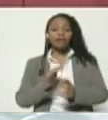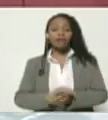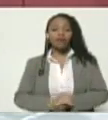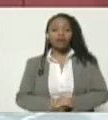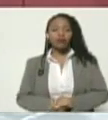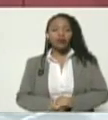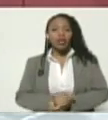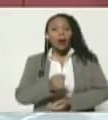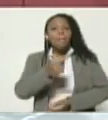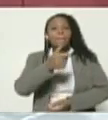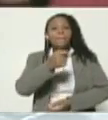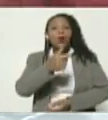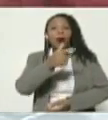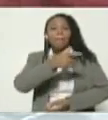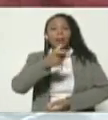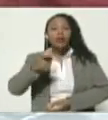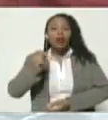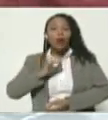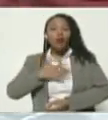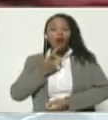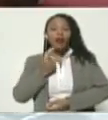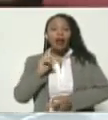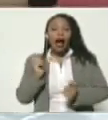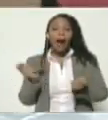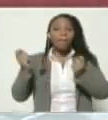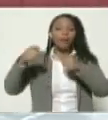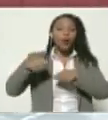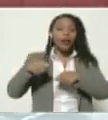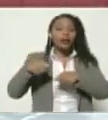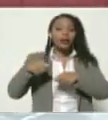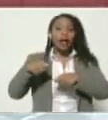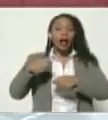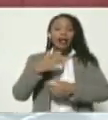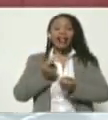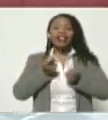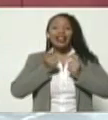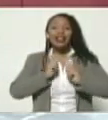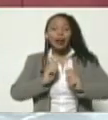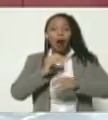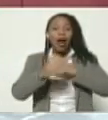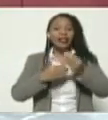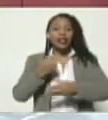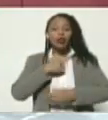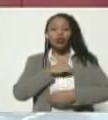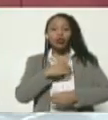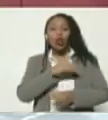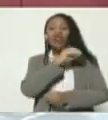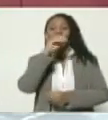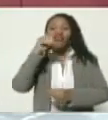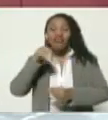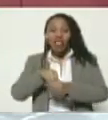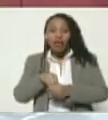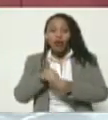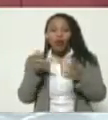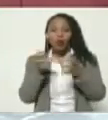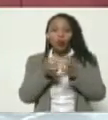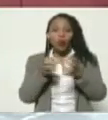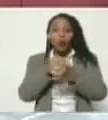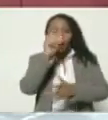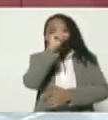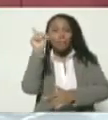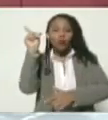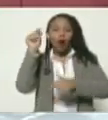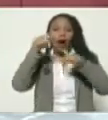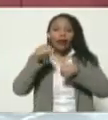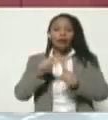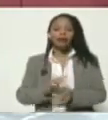muy poca gente pudiese haber apostado a lo que intentamos hacer nosotros dentro del Partido Socialista Unido de Venezuela.